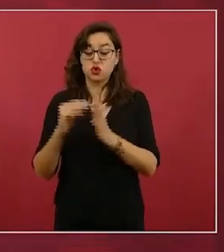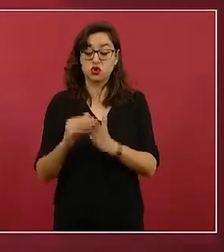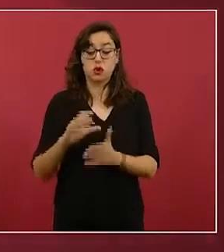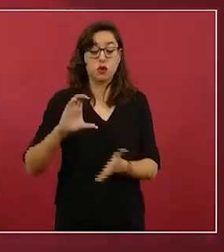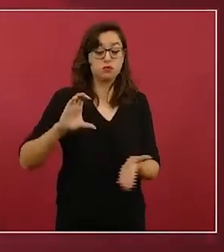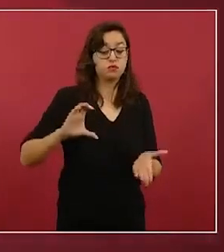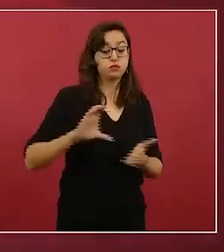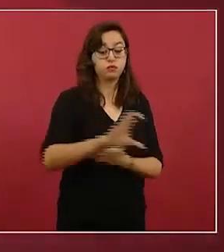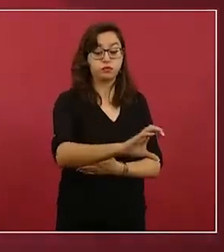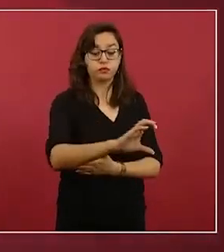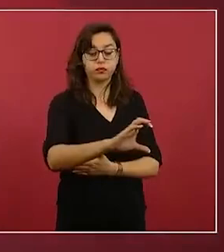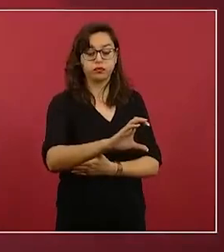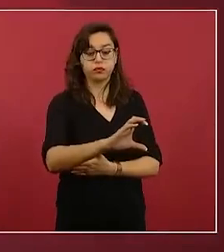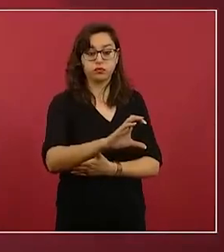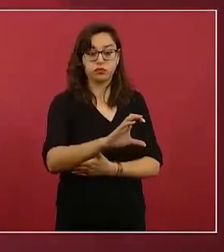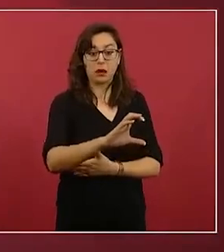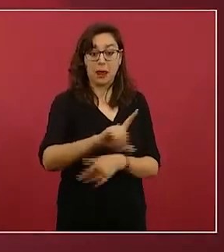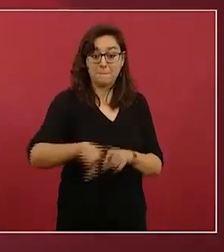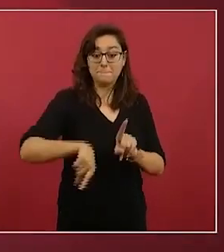se pagan intereses.